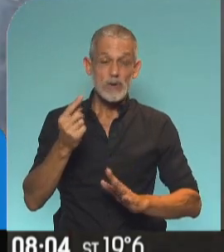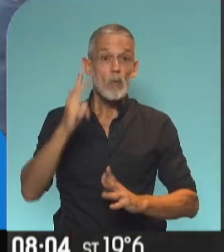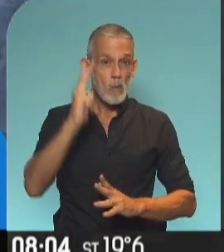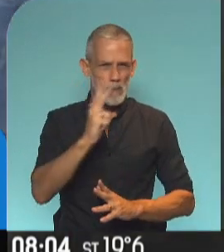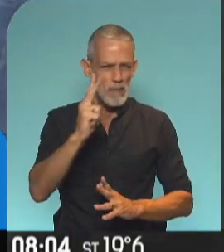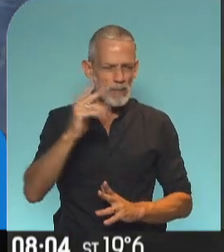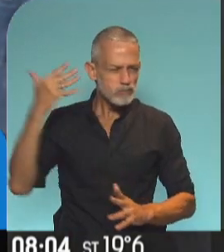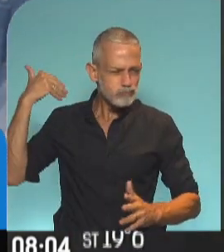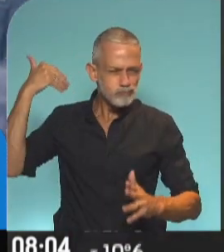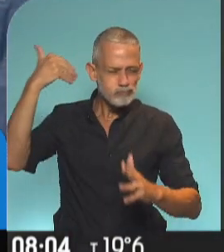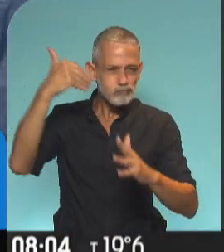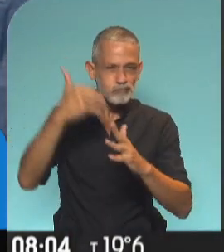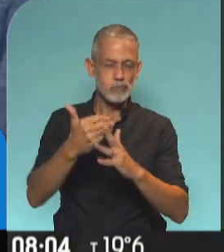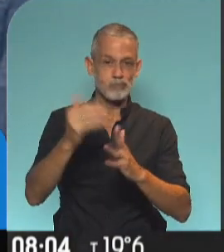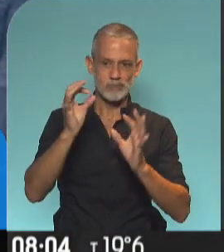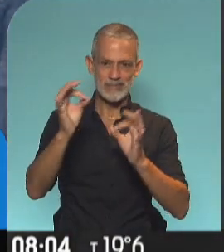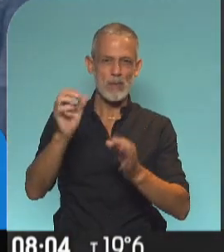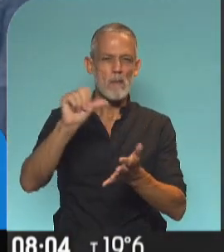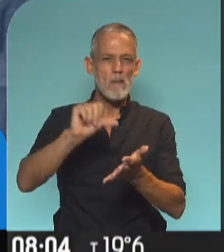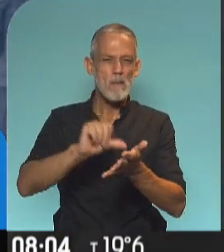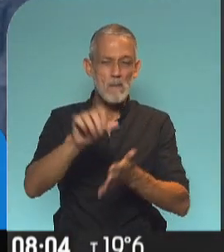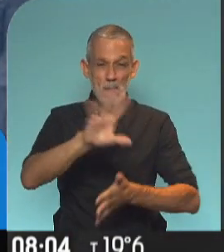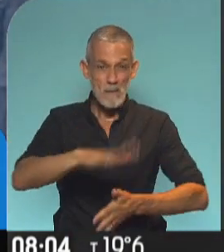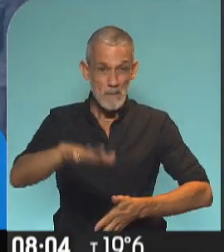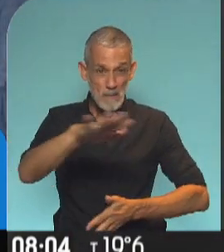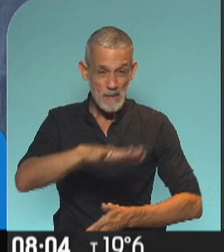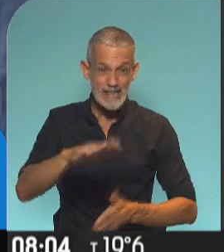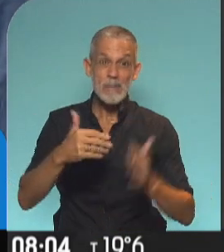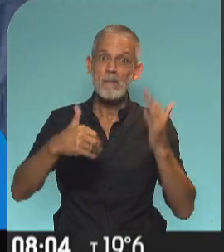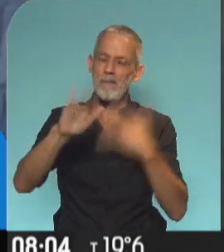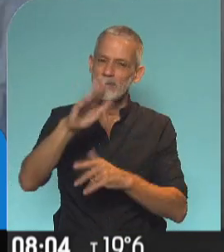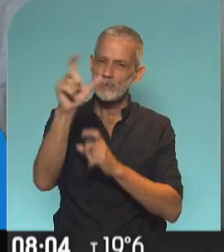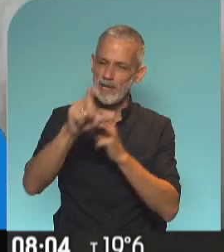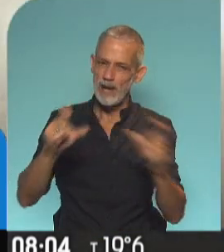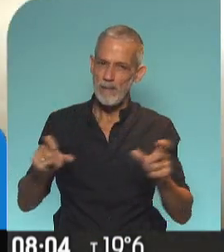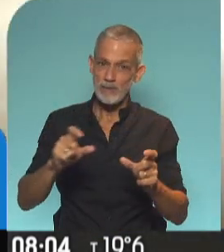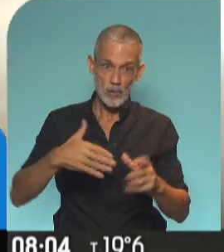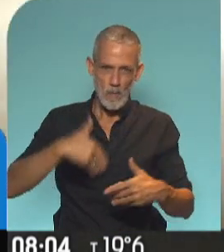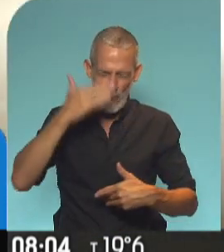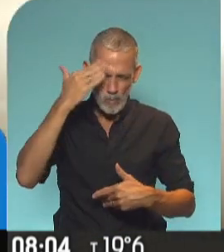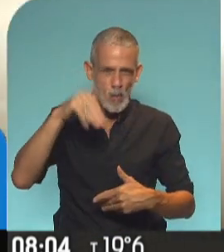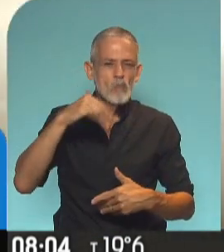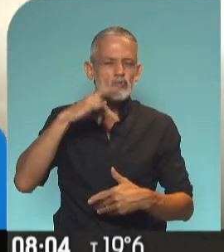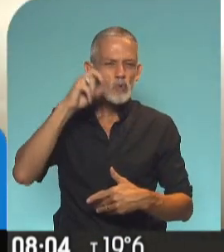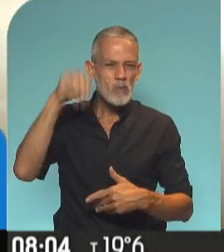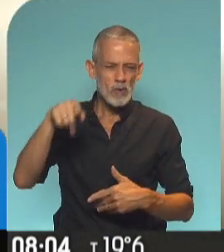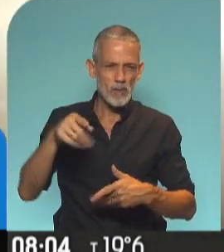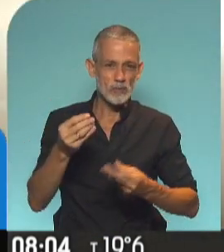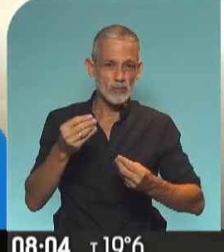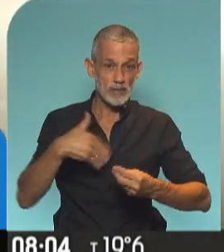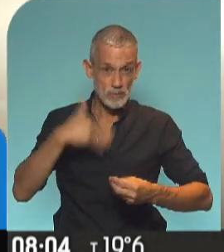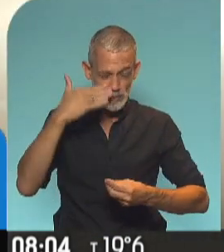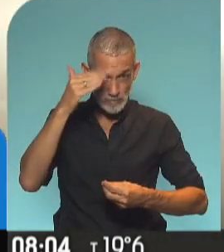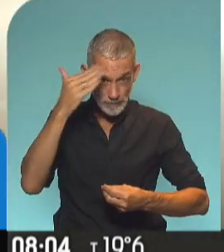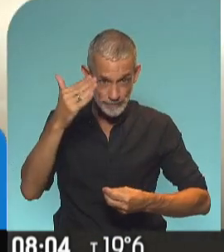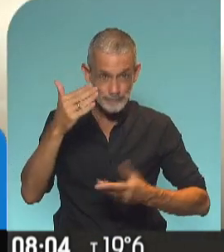papa llegue a un país donde la gran mayoría de sus habitantes son musulmanes y donde se ha denunciado desde